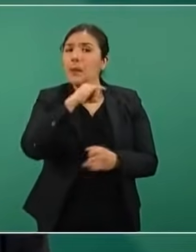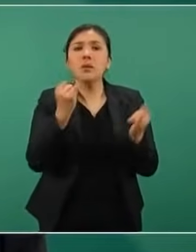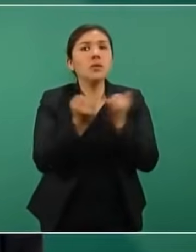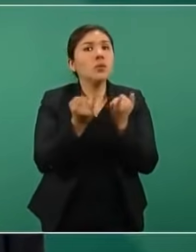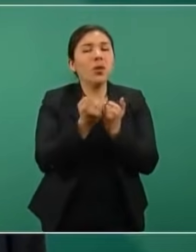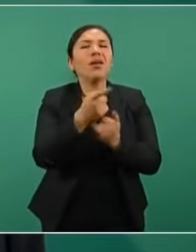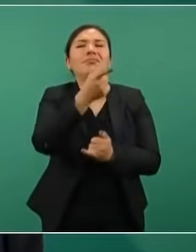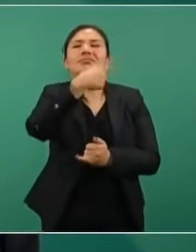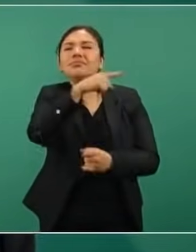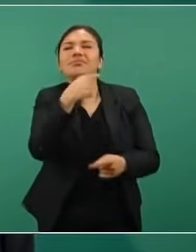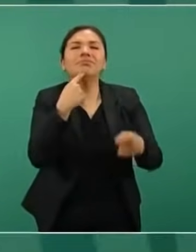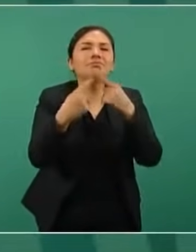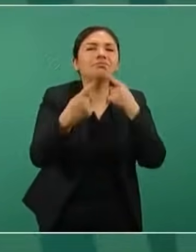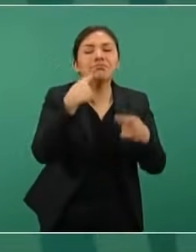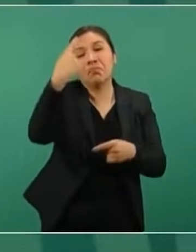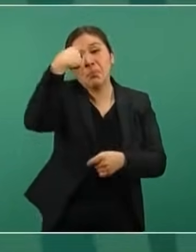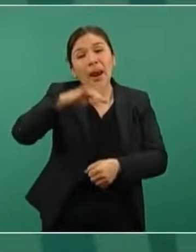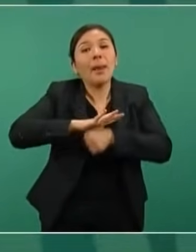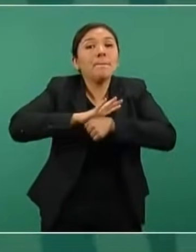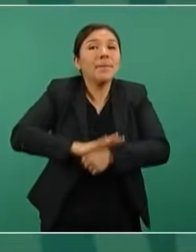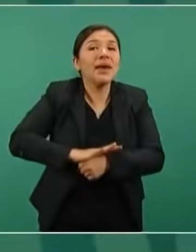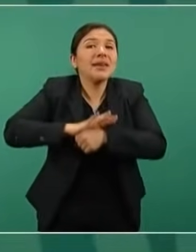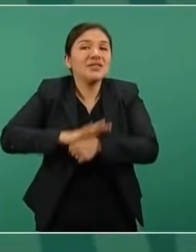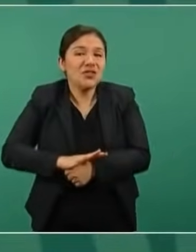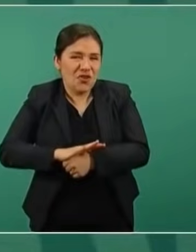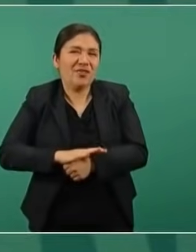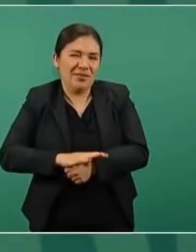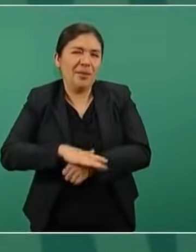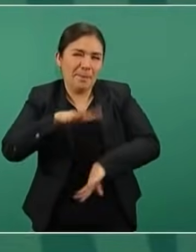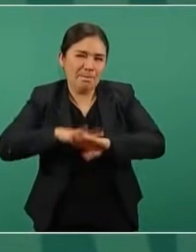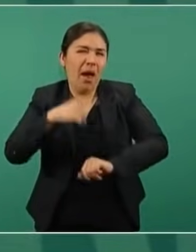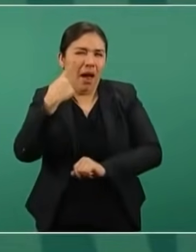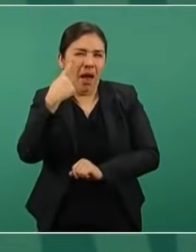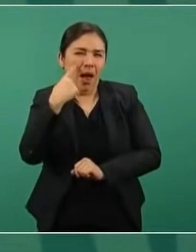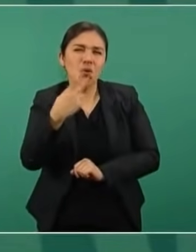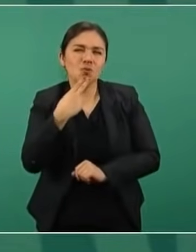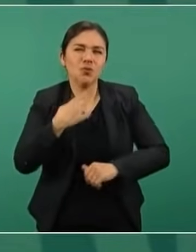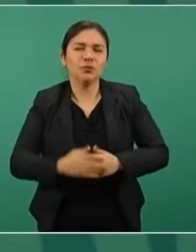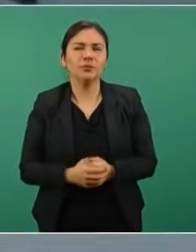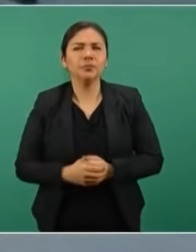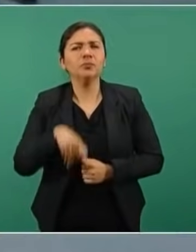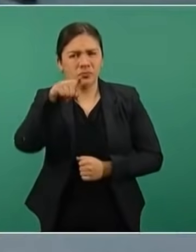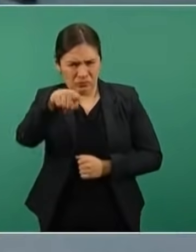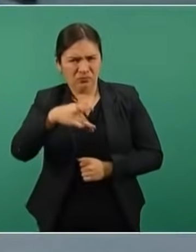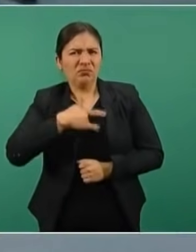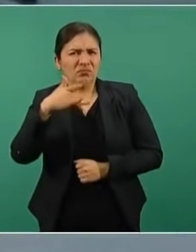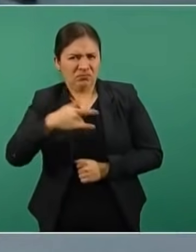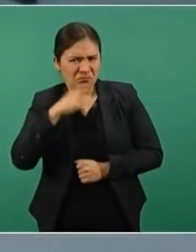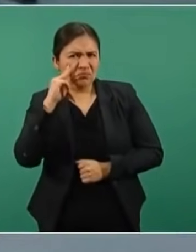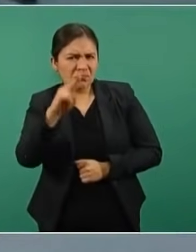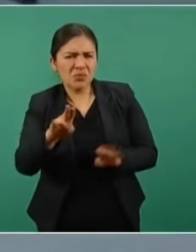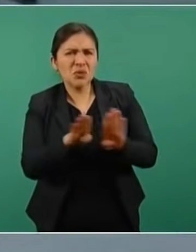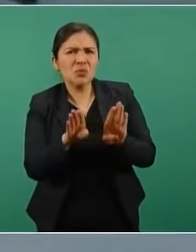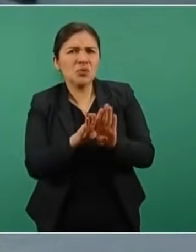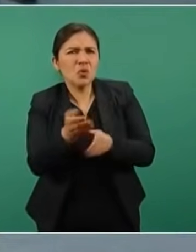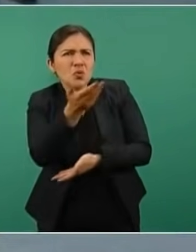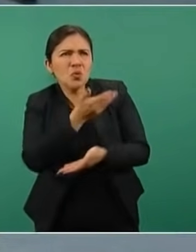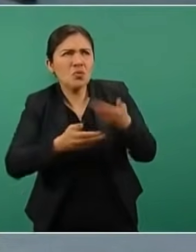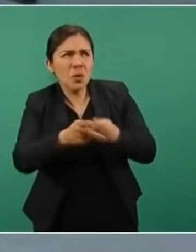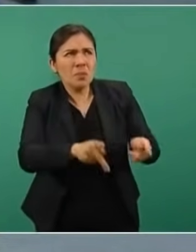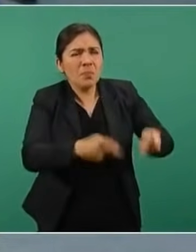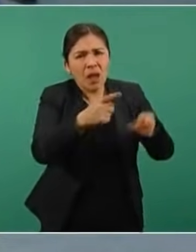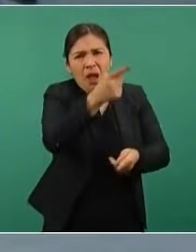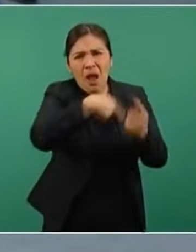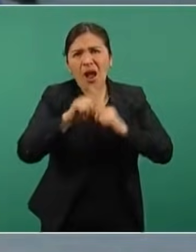son mecanismos de presión que se utilizan. ¿Observa, como dicen ellos, que hay un deterioro de la relación comercial en